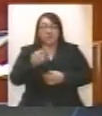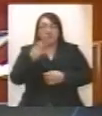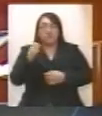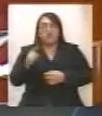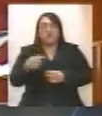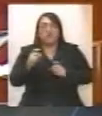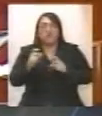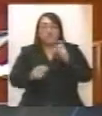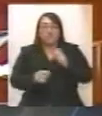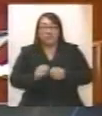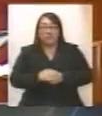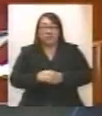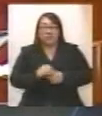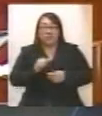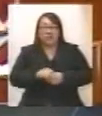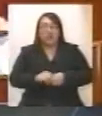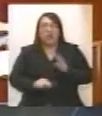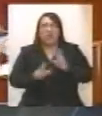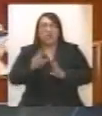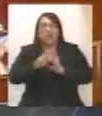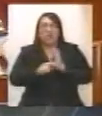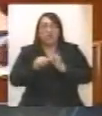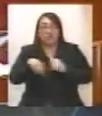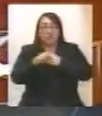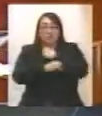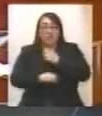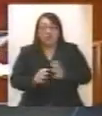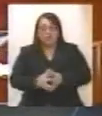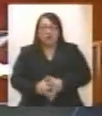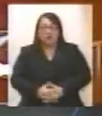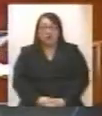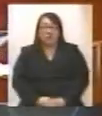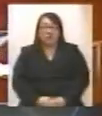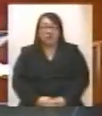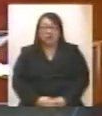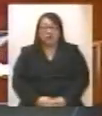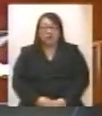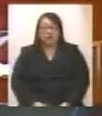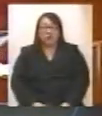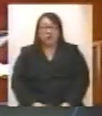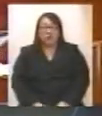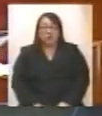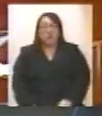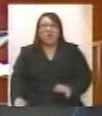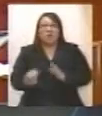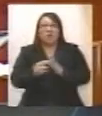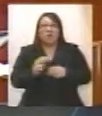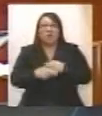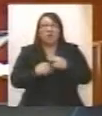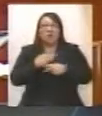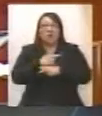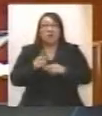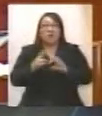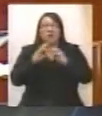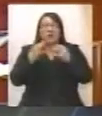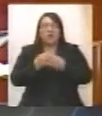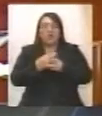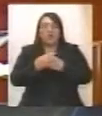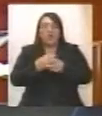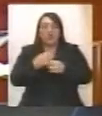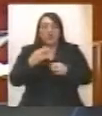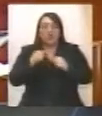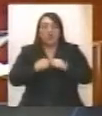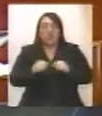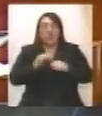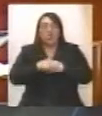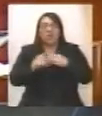200.000 personas en 13 regiones del país. El Programa Nacional contra la Violencia Familiar y Sexual